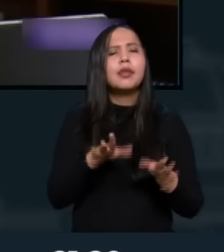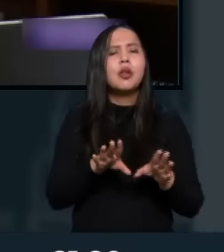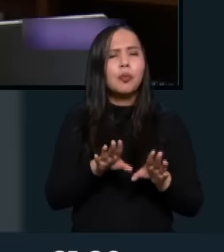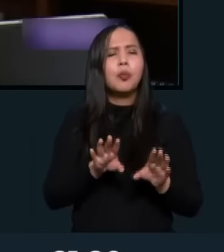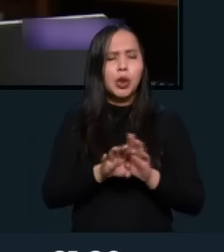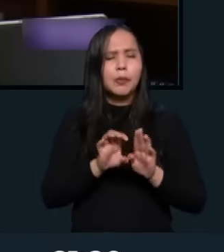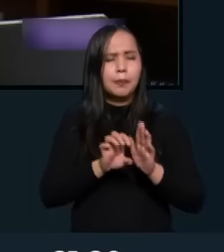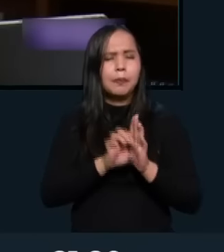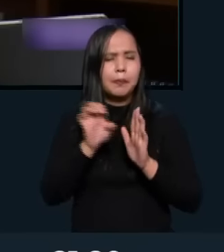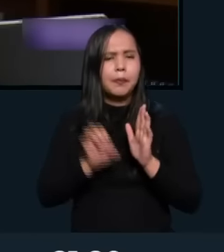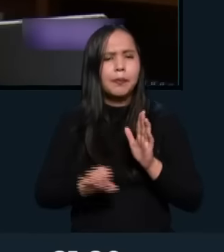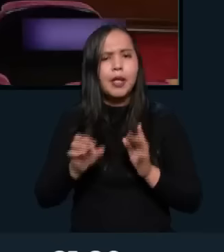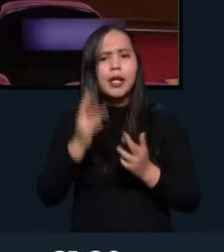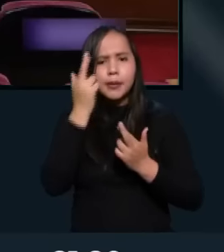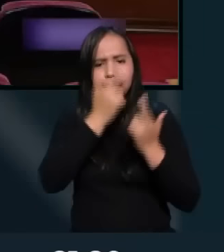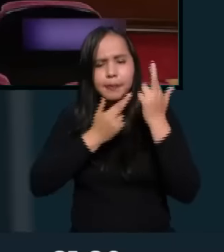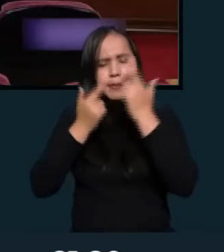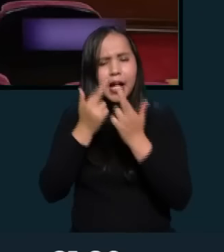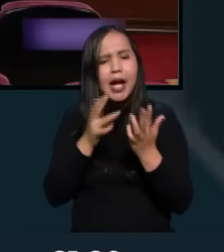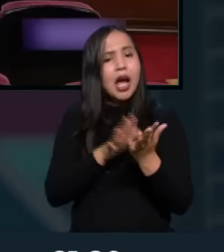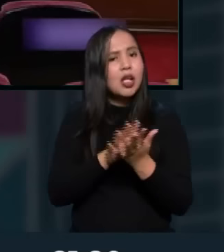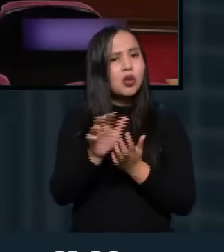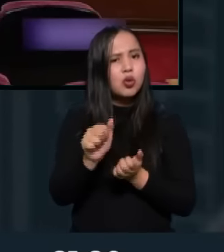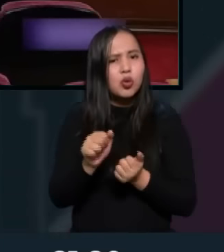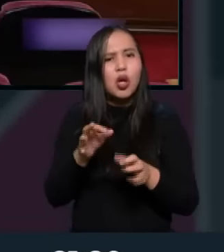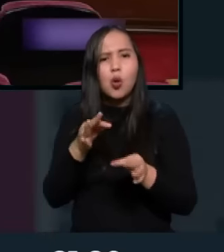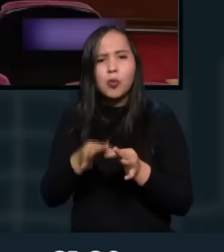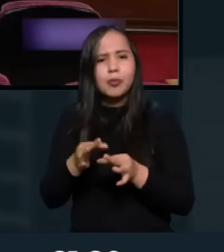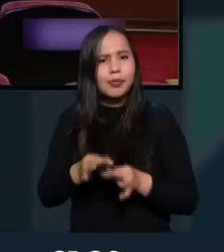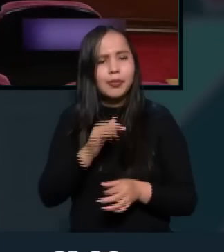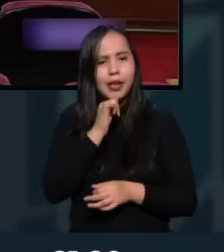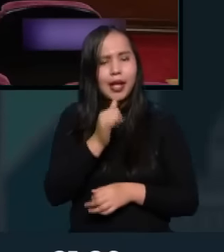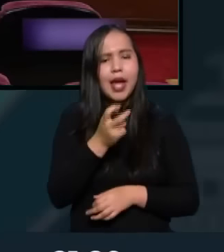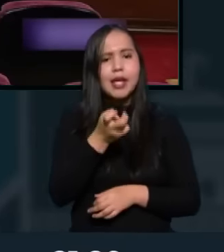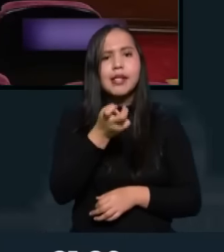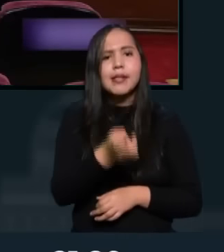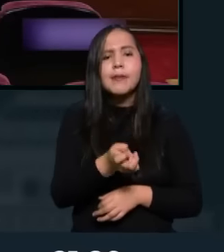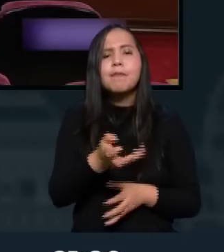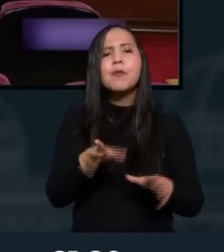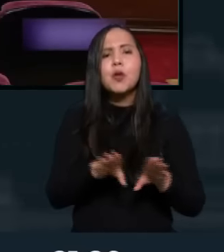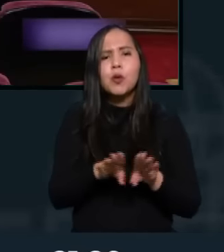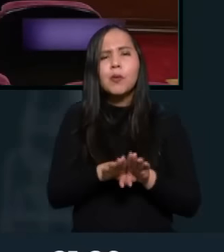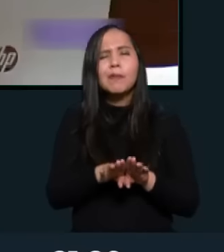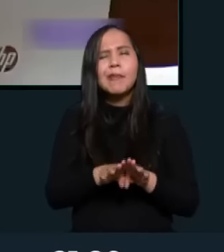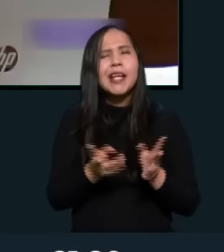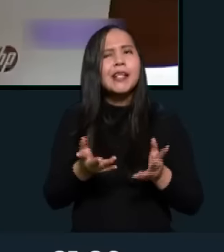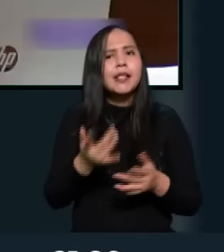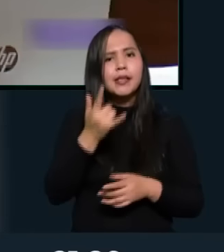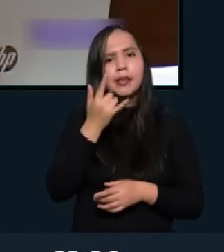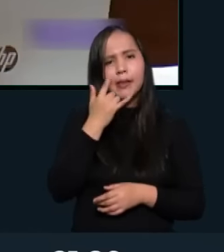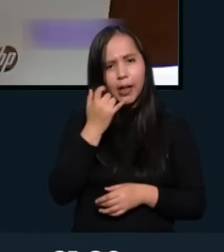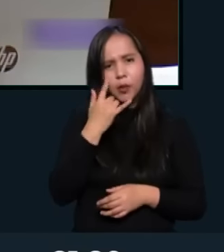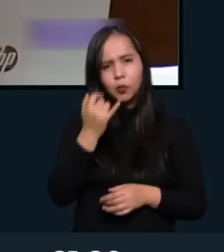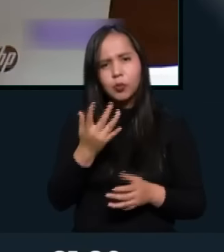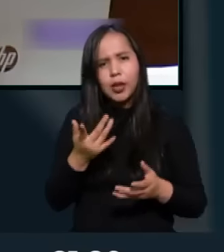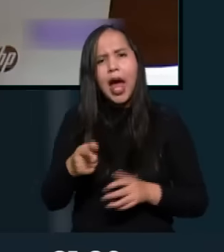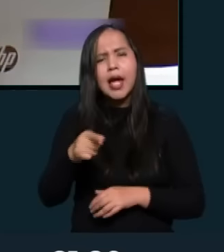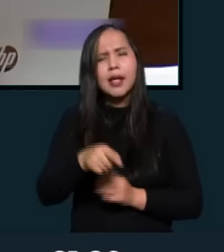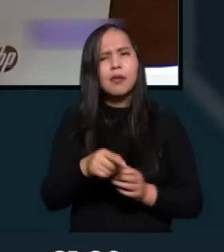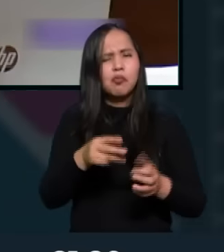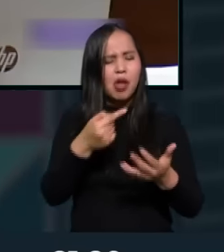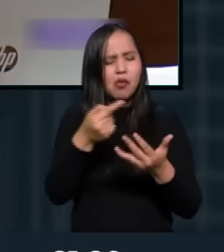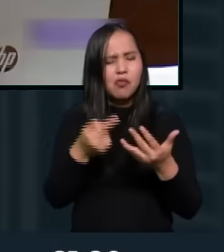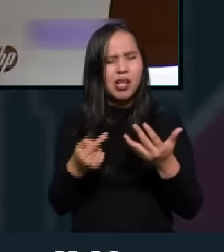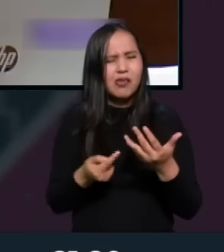ejemplo, primero se revisó en acción de inconstitucionalidad. Este es un mecanismo, en teoría, abstracto, porque todavía no hay un ámbito